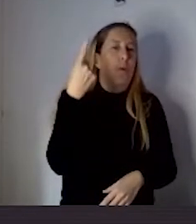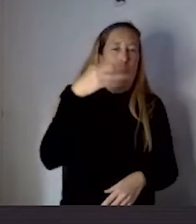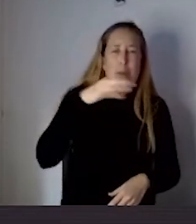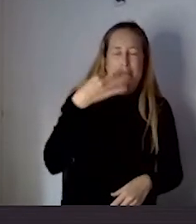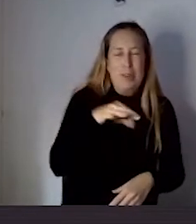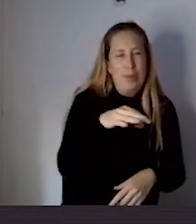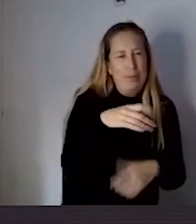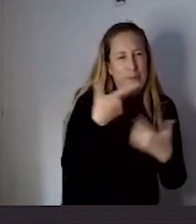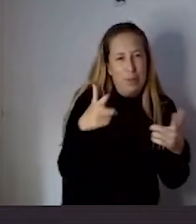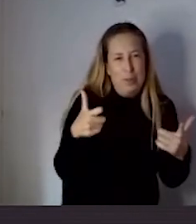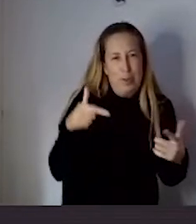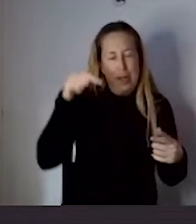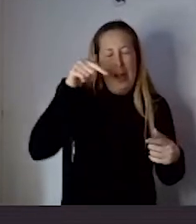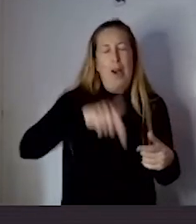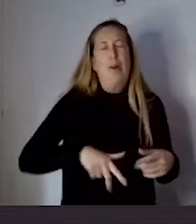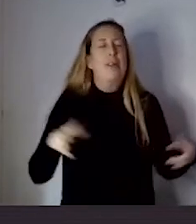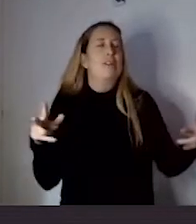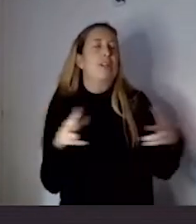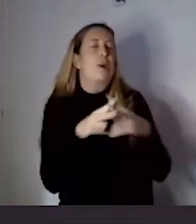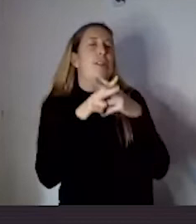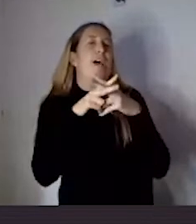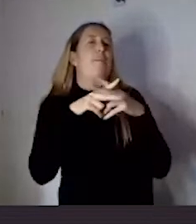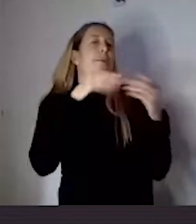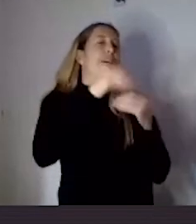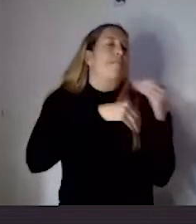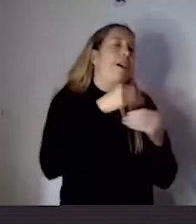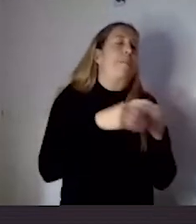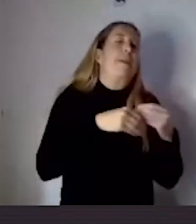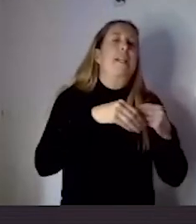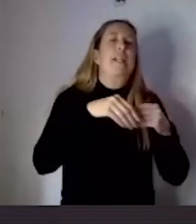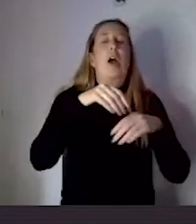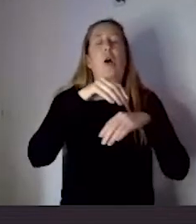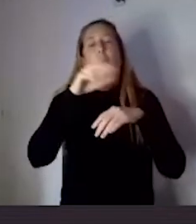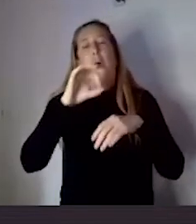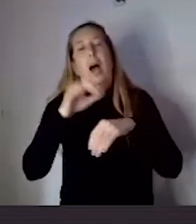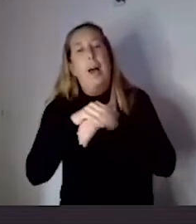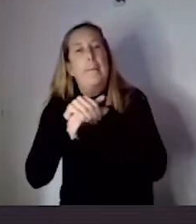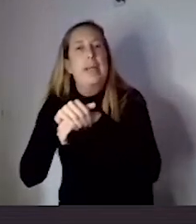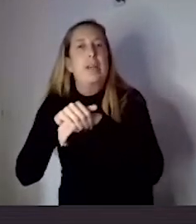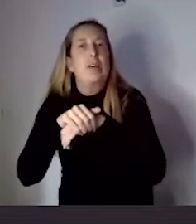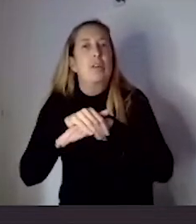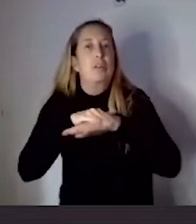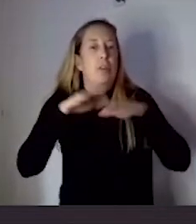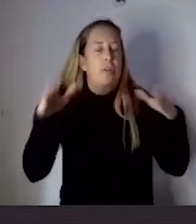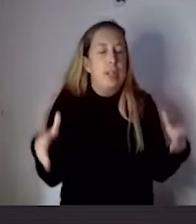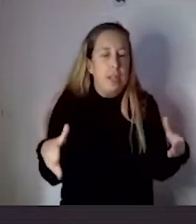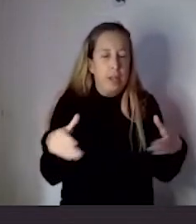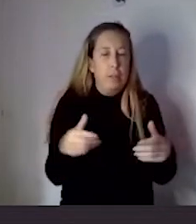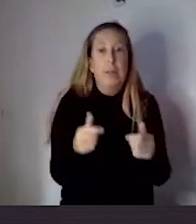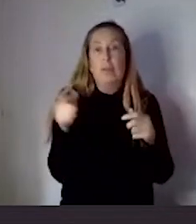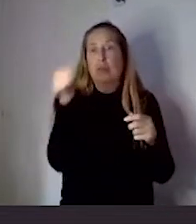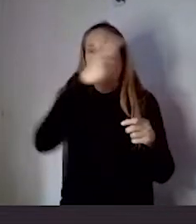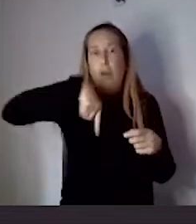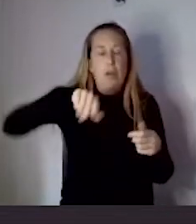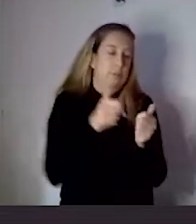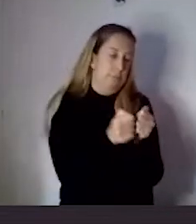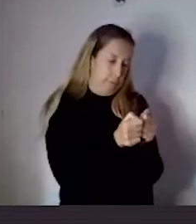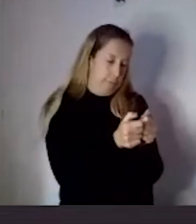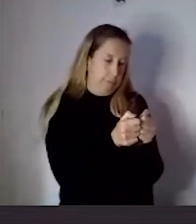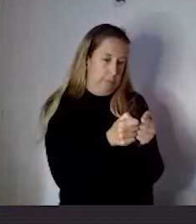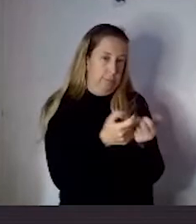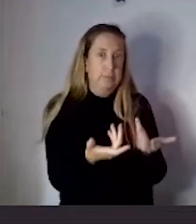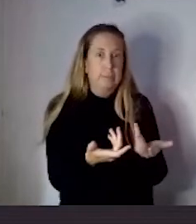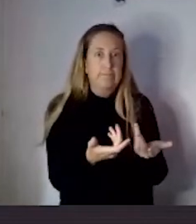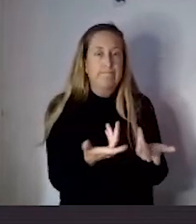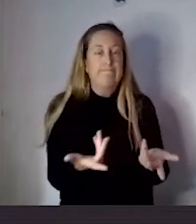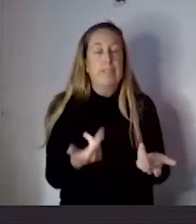en familia amistades estamos sentados todo en la mesa todos ahí viendo para abajo hacia el teléfono ahora no tengo nada en contra